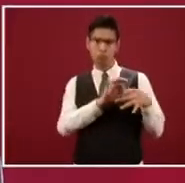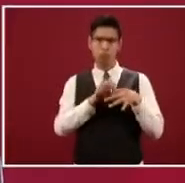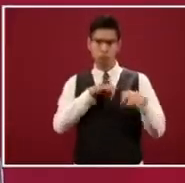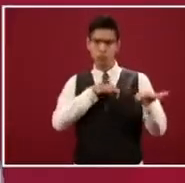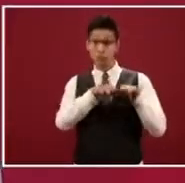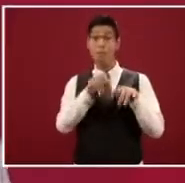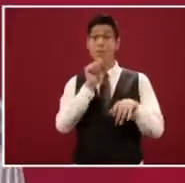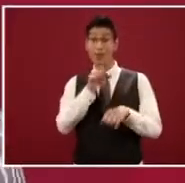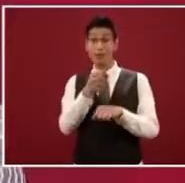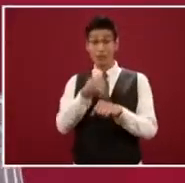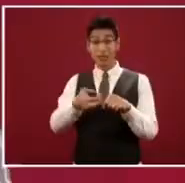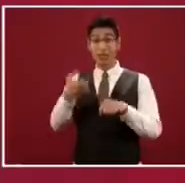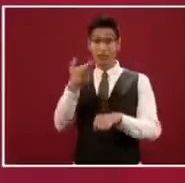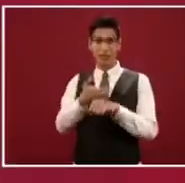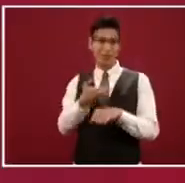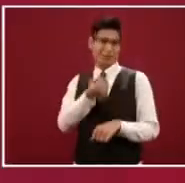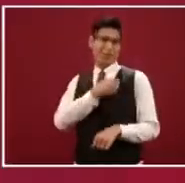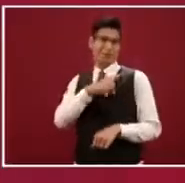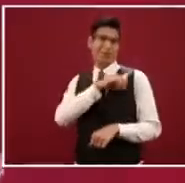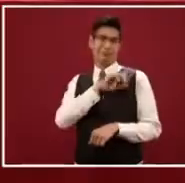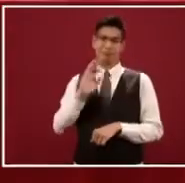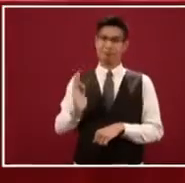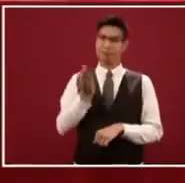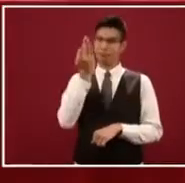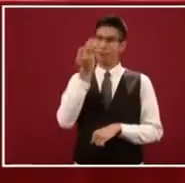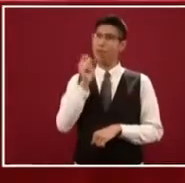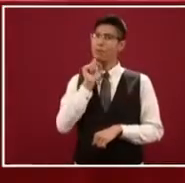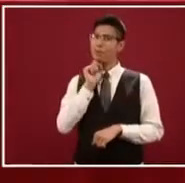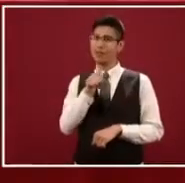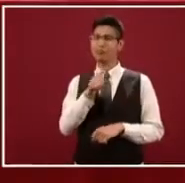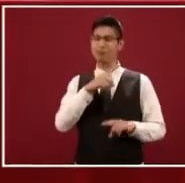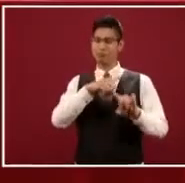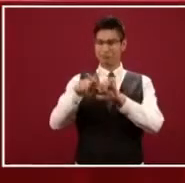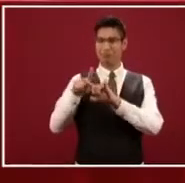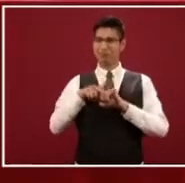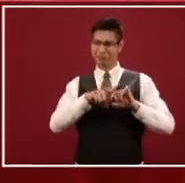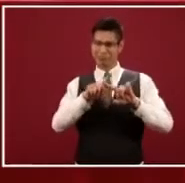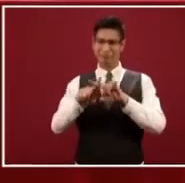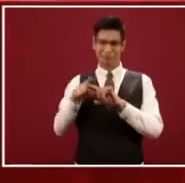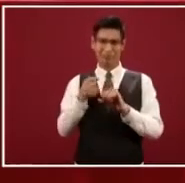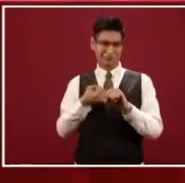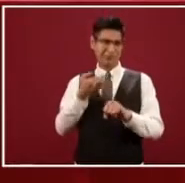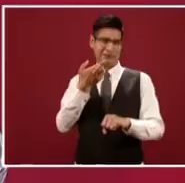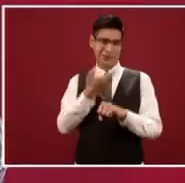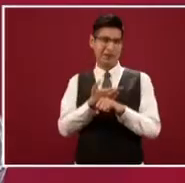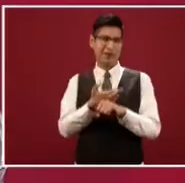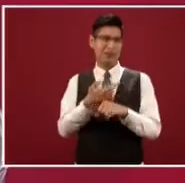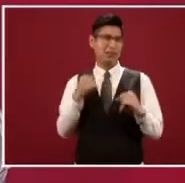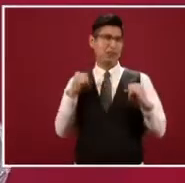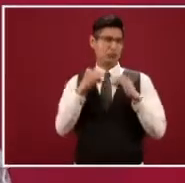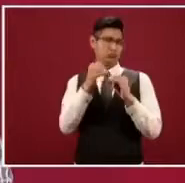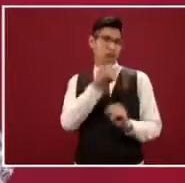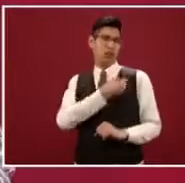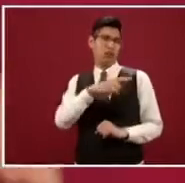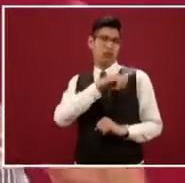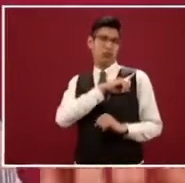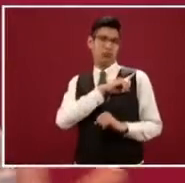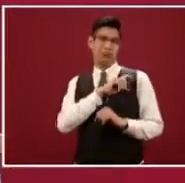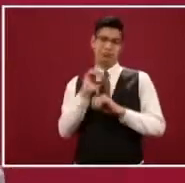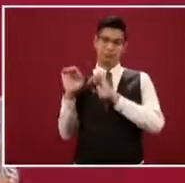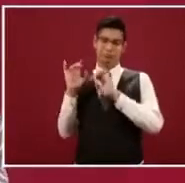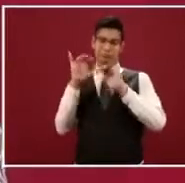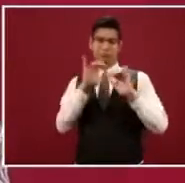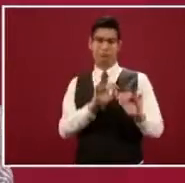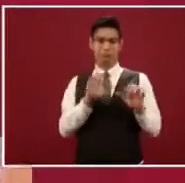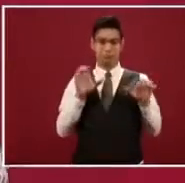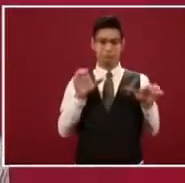Salud Federal y todas las instituciones del sector salud. El propósito, integrar los